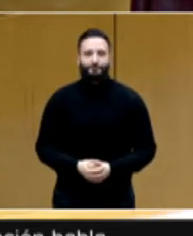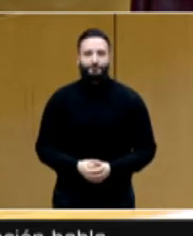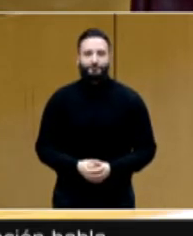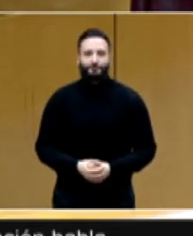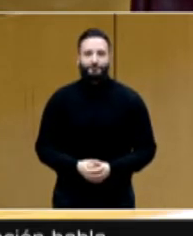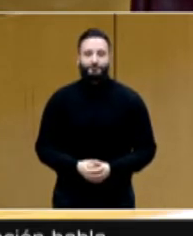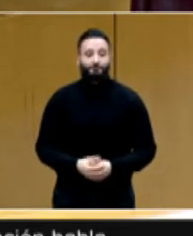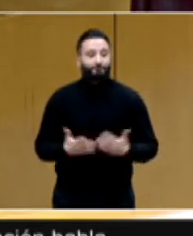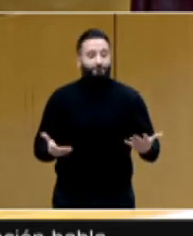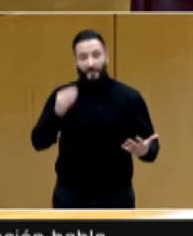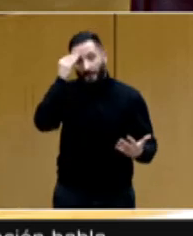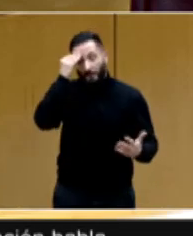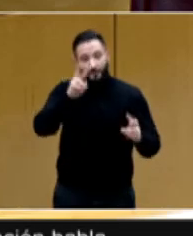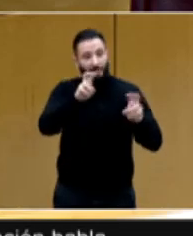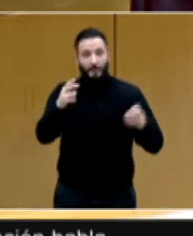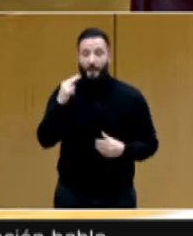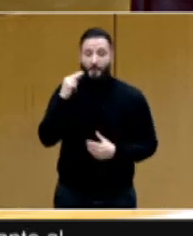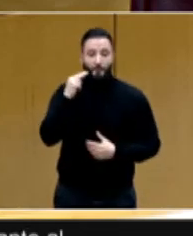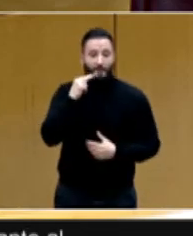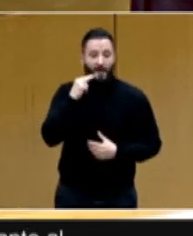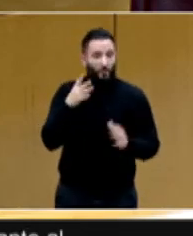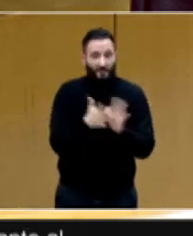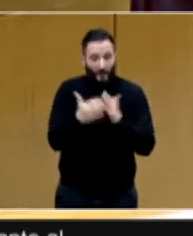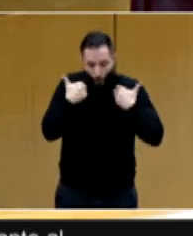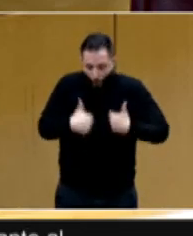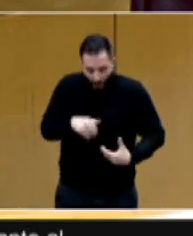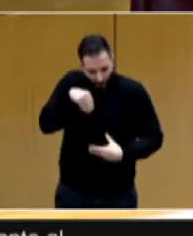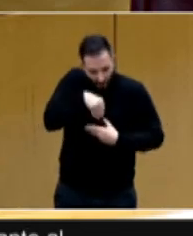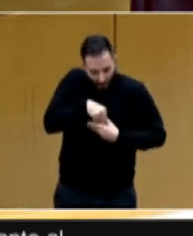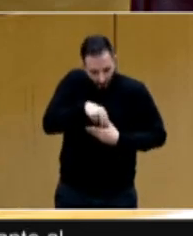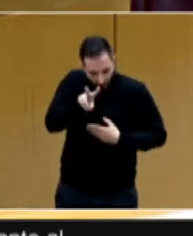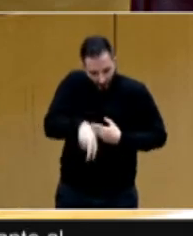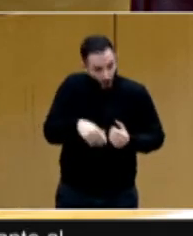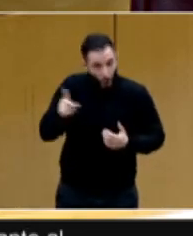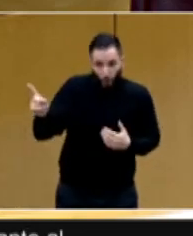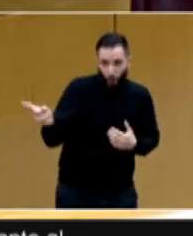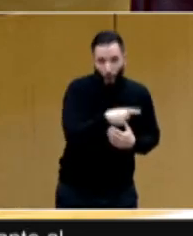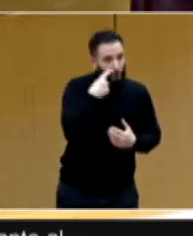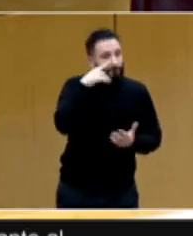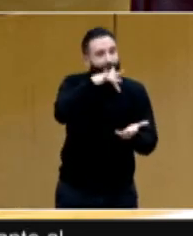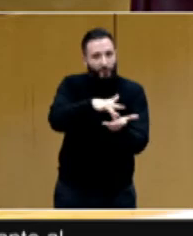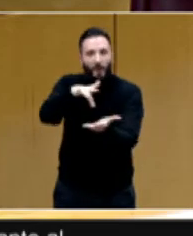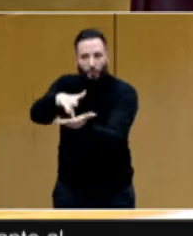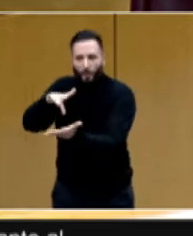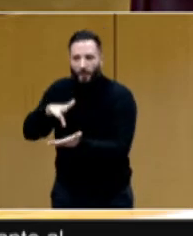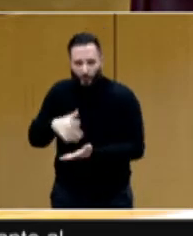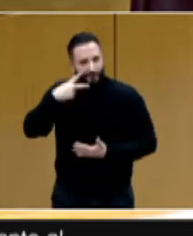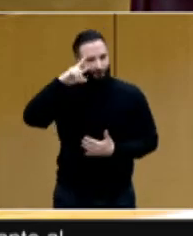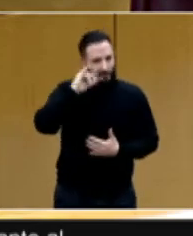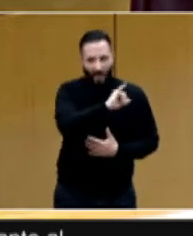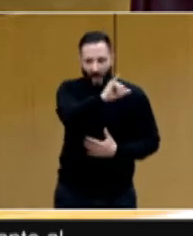el miedo y entonces Bueno pues todos lo hemos experimentado y lo experimentamos pues